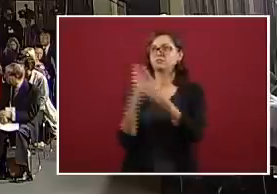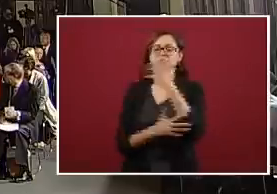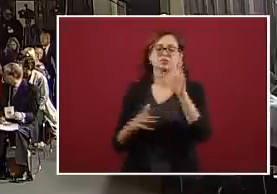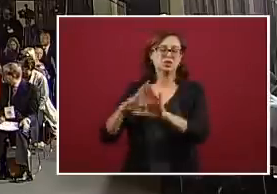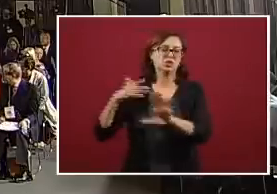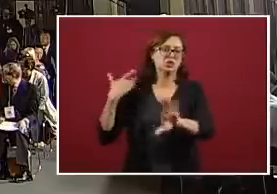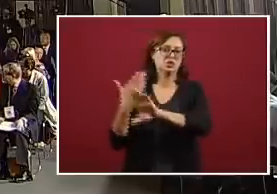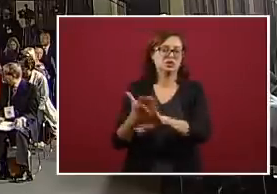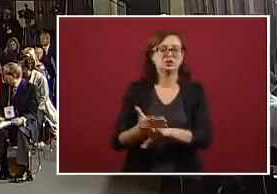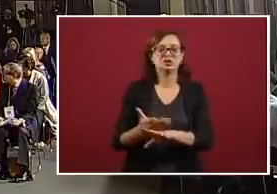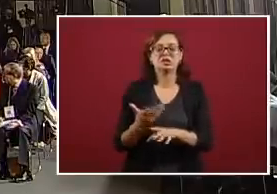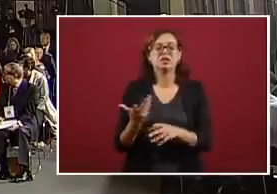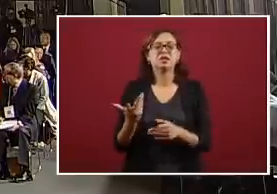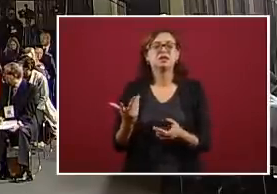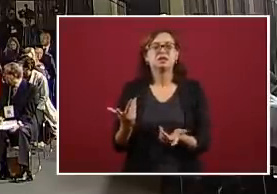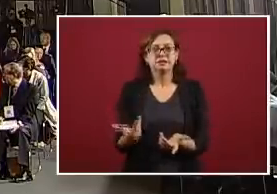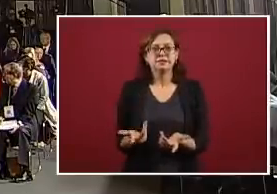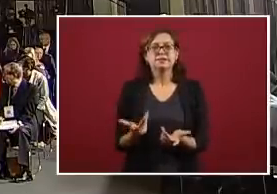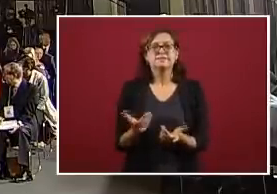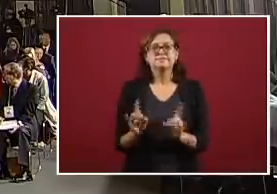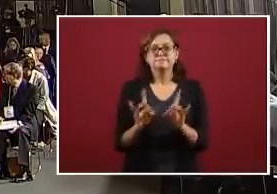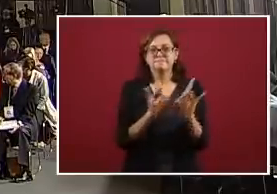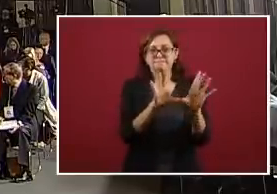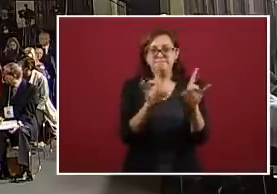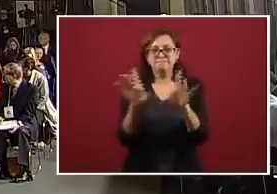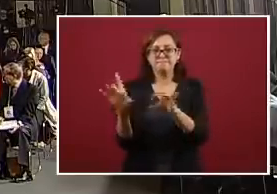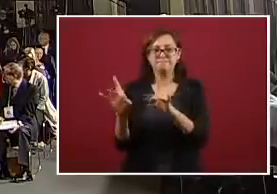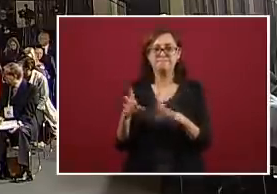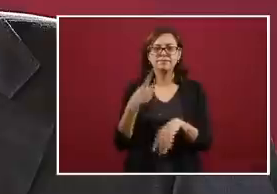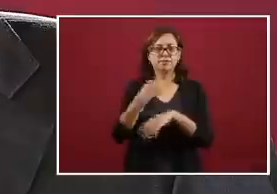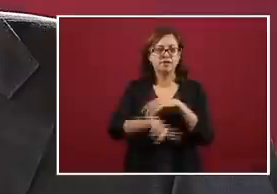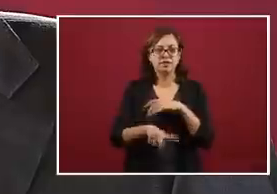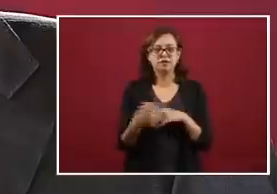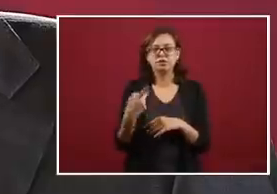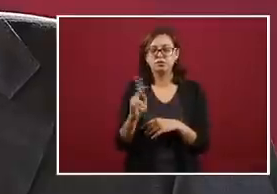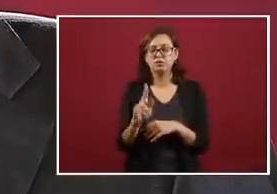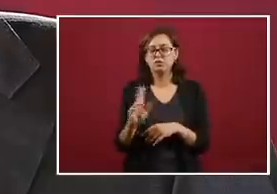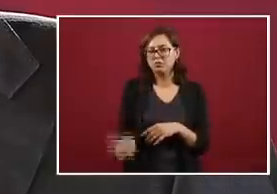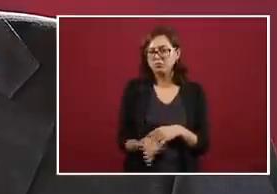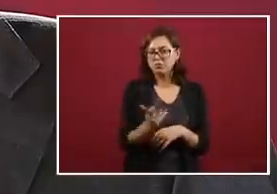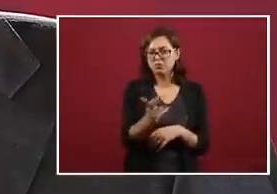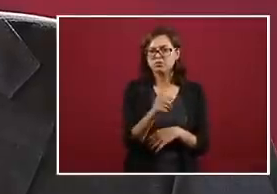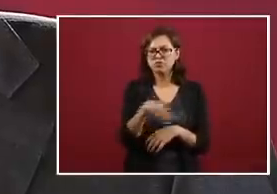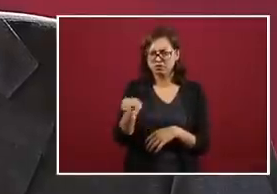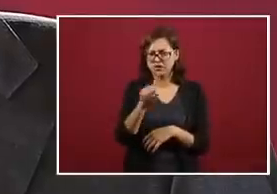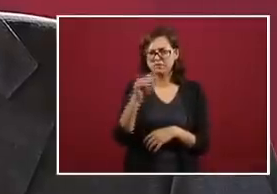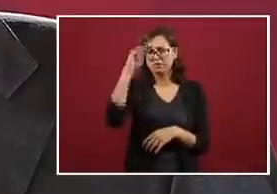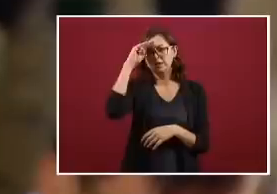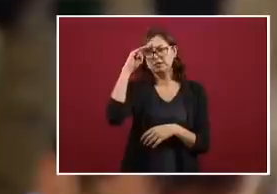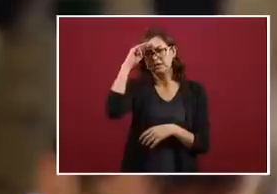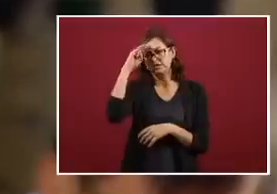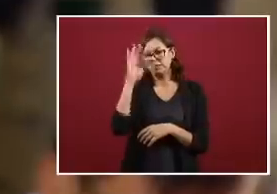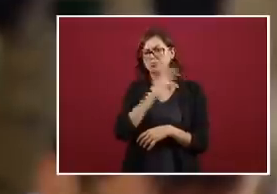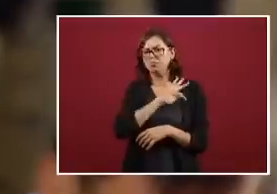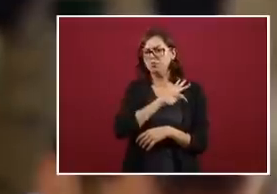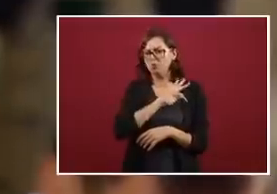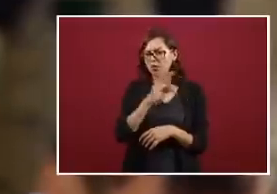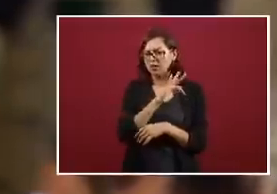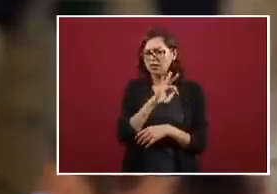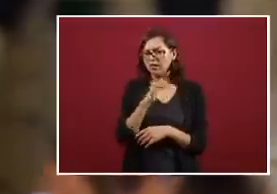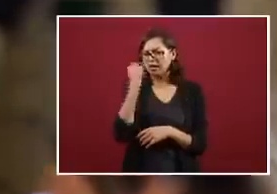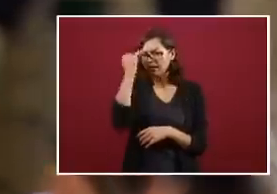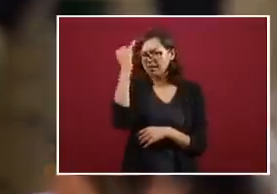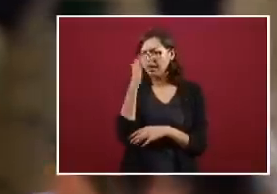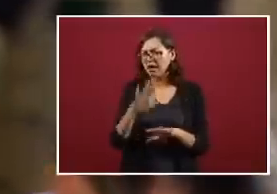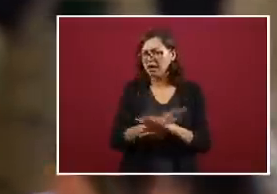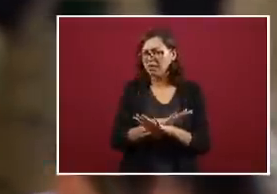¿no? Las situaciones que podrían ser en daño del medio ambiente. Preguntarle si usted, en efecto, estaría pensando en reconsiderar su